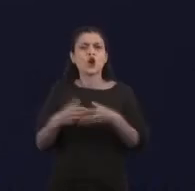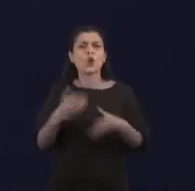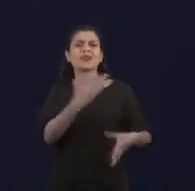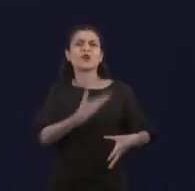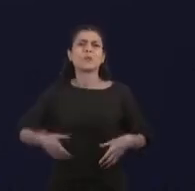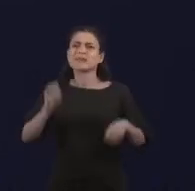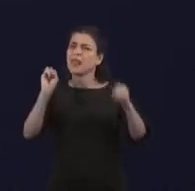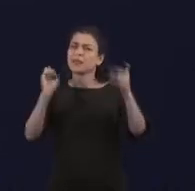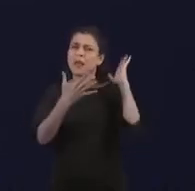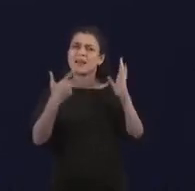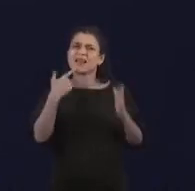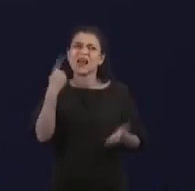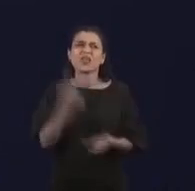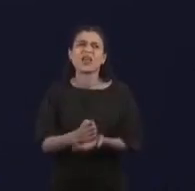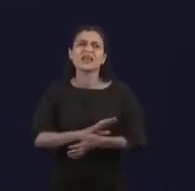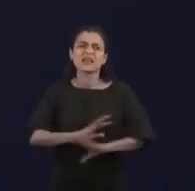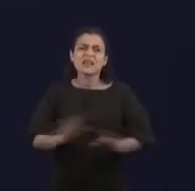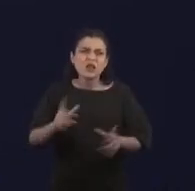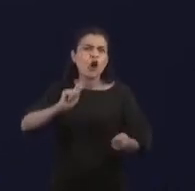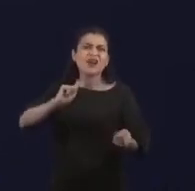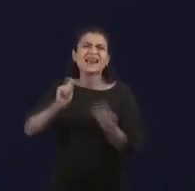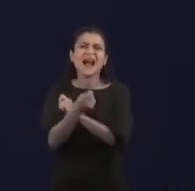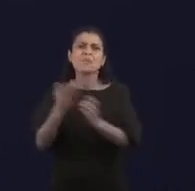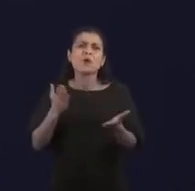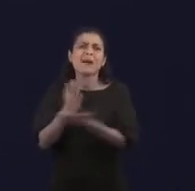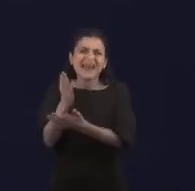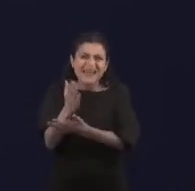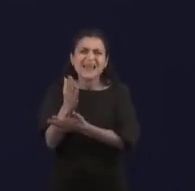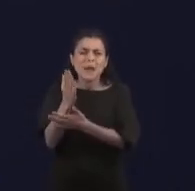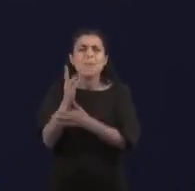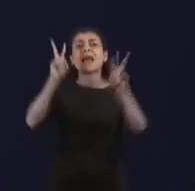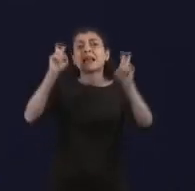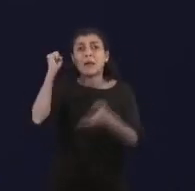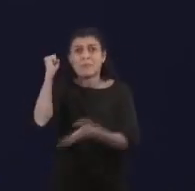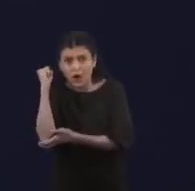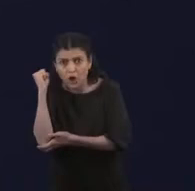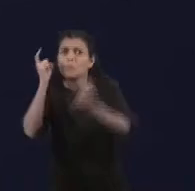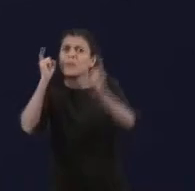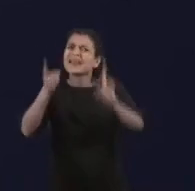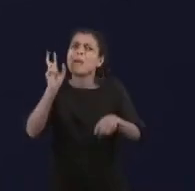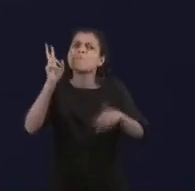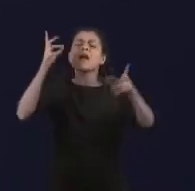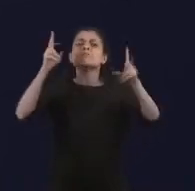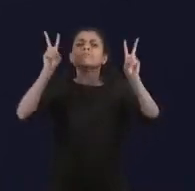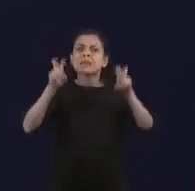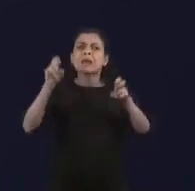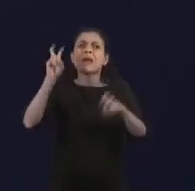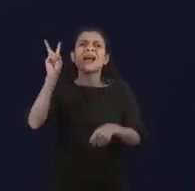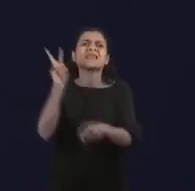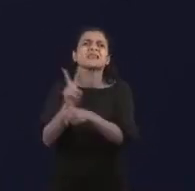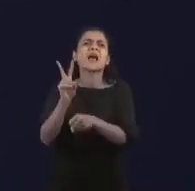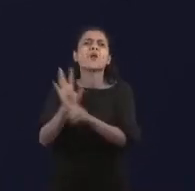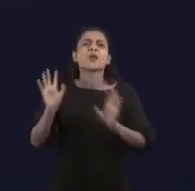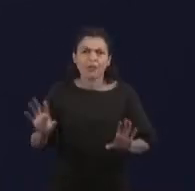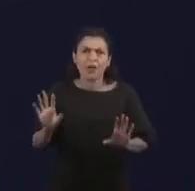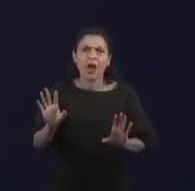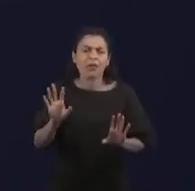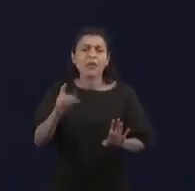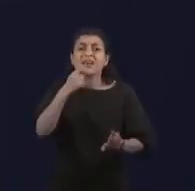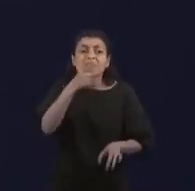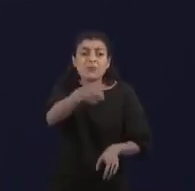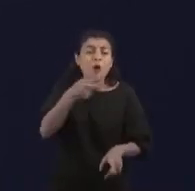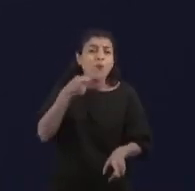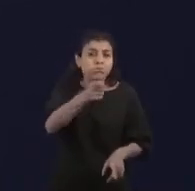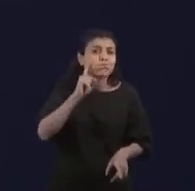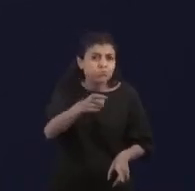supuesto, instaló un cambio de paradigma en materia económica, pero también en materia de seguridad, delito de adulto, pena de adulto.